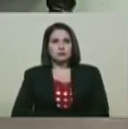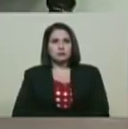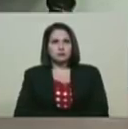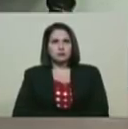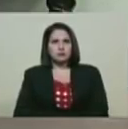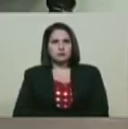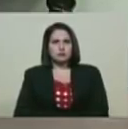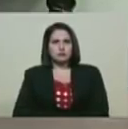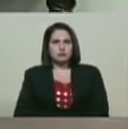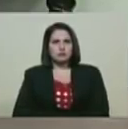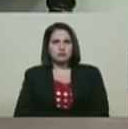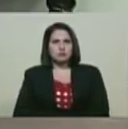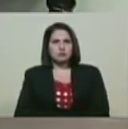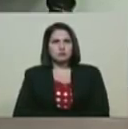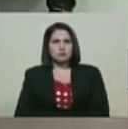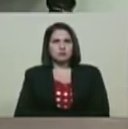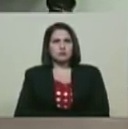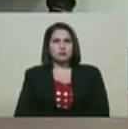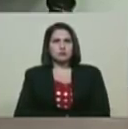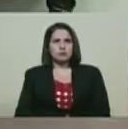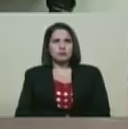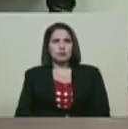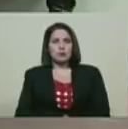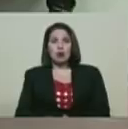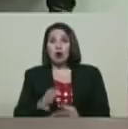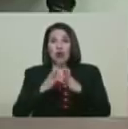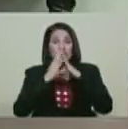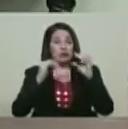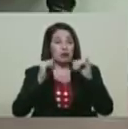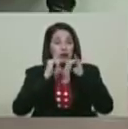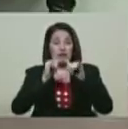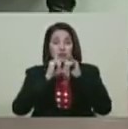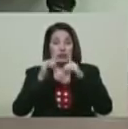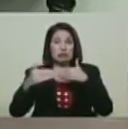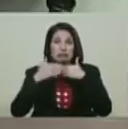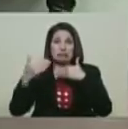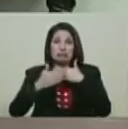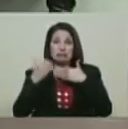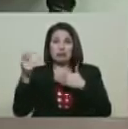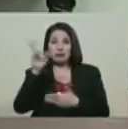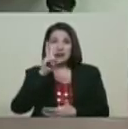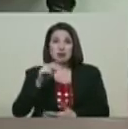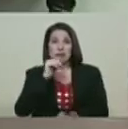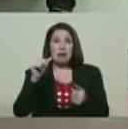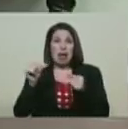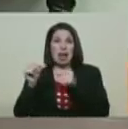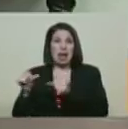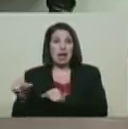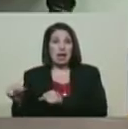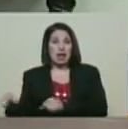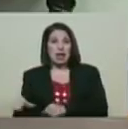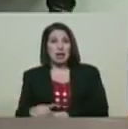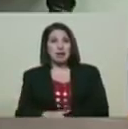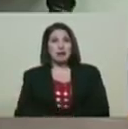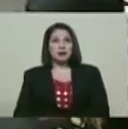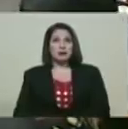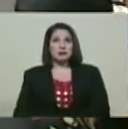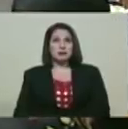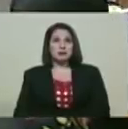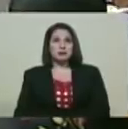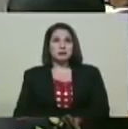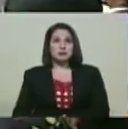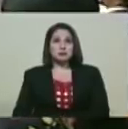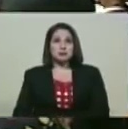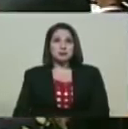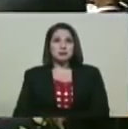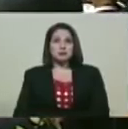a veces, el canal de Bloomberg. Todas las noticias son negativas contra Venezuela, todas, todas, todas, todas, todas, todas, todas. Son